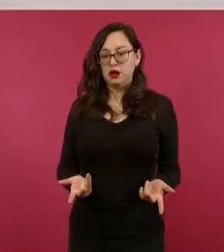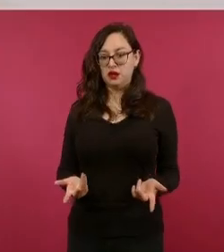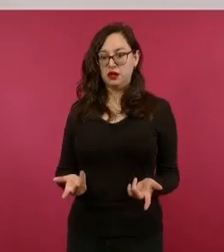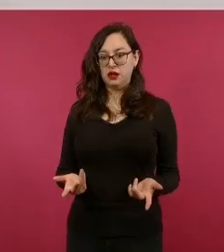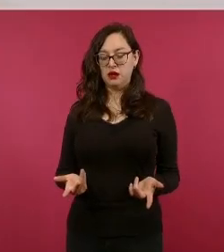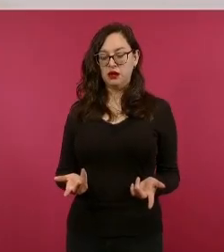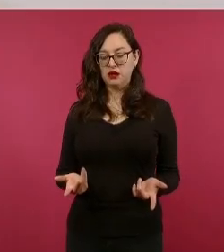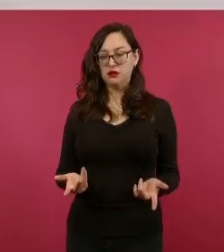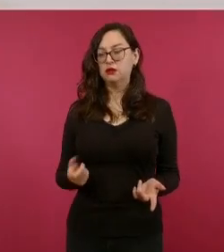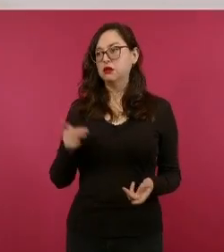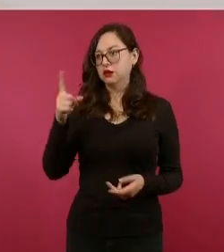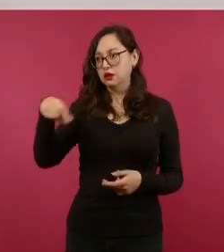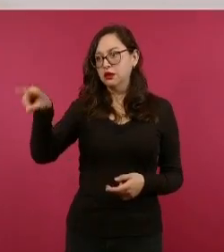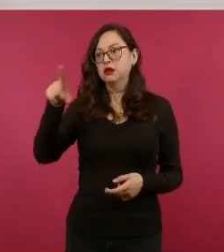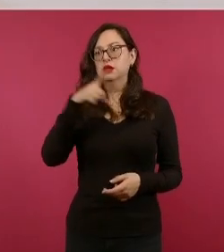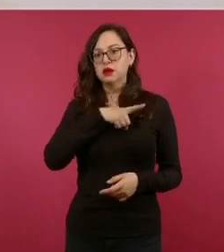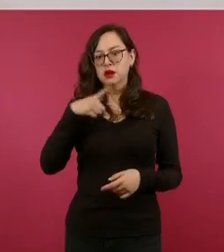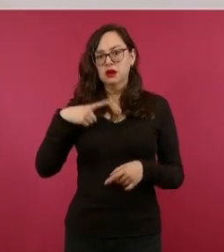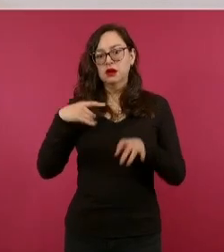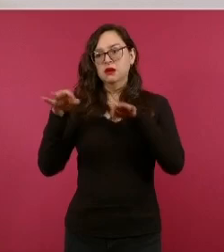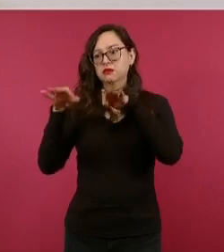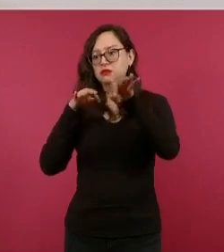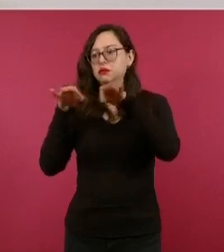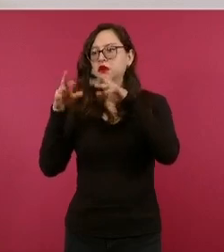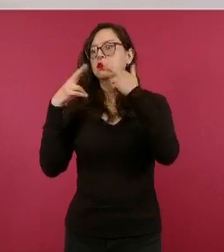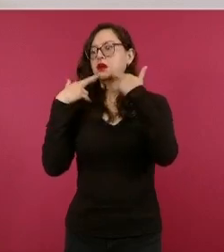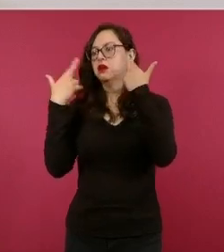con carácter de